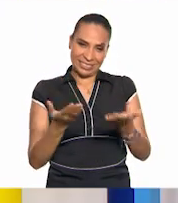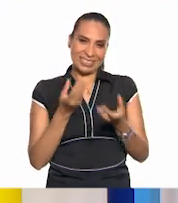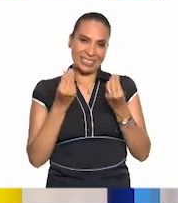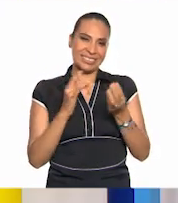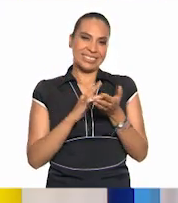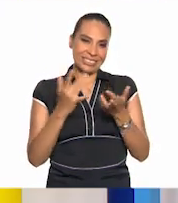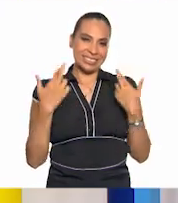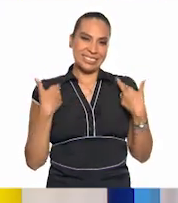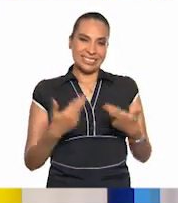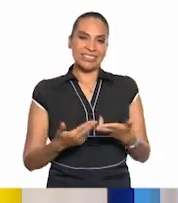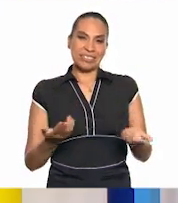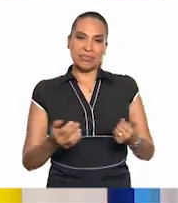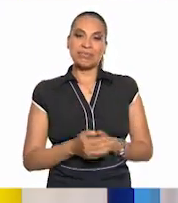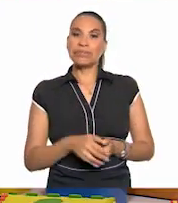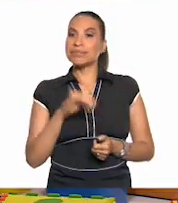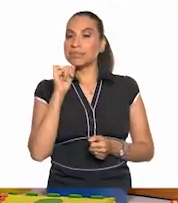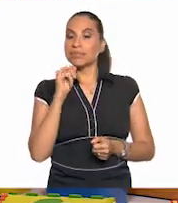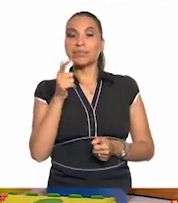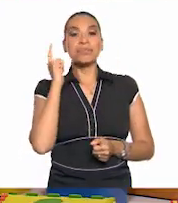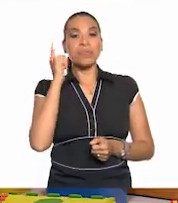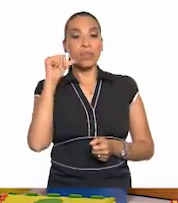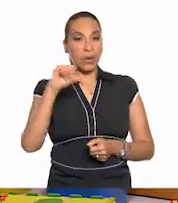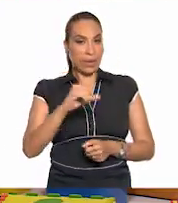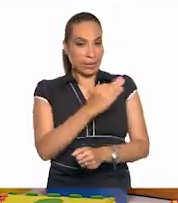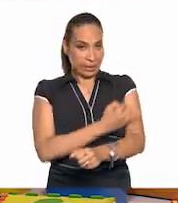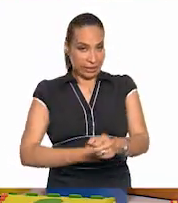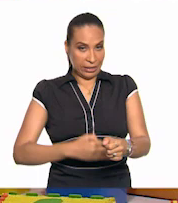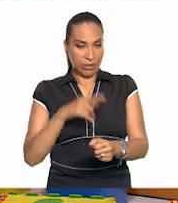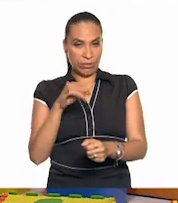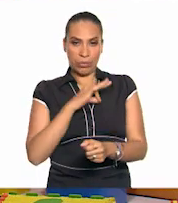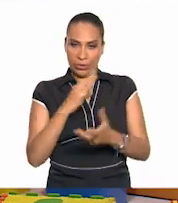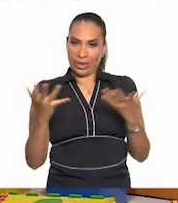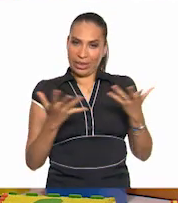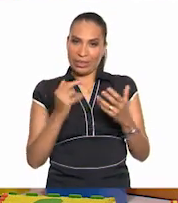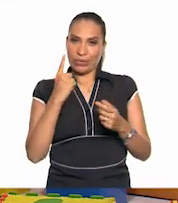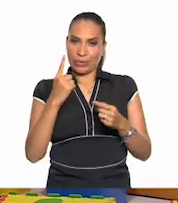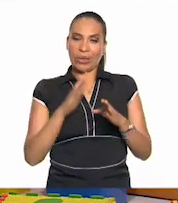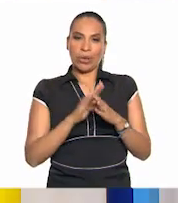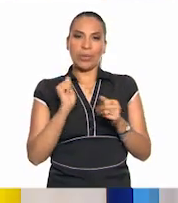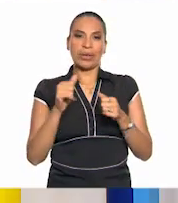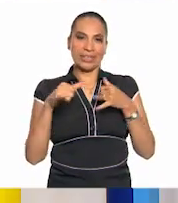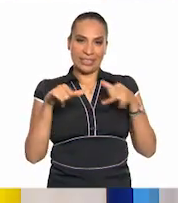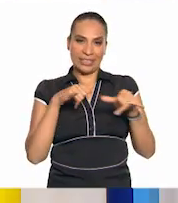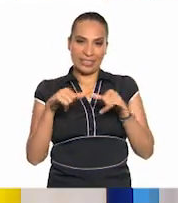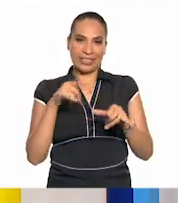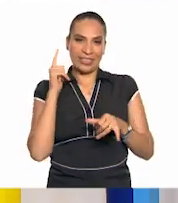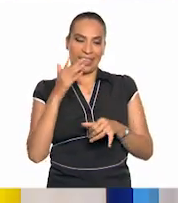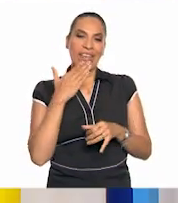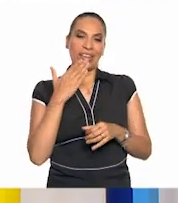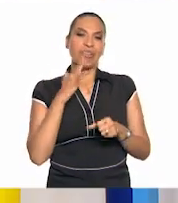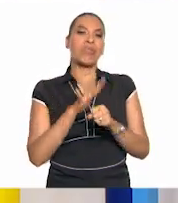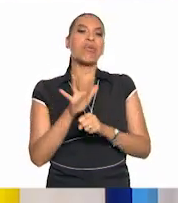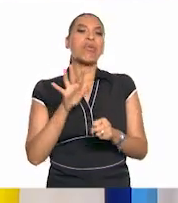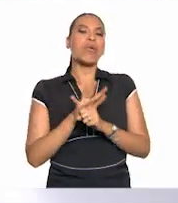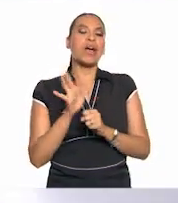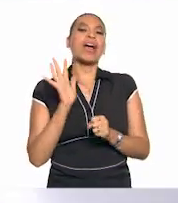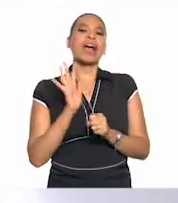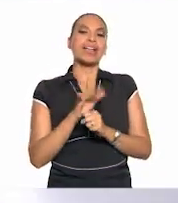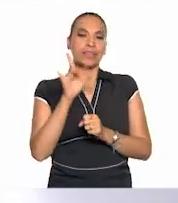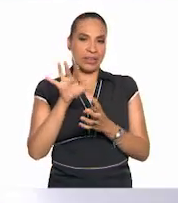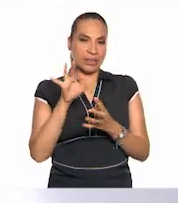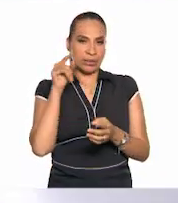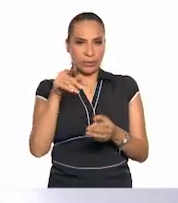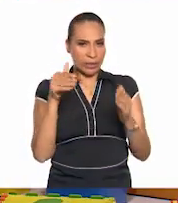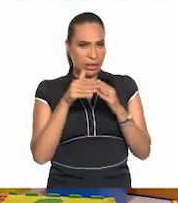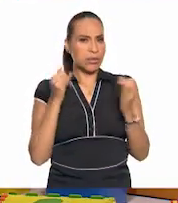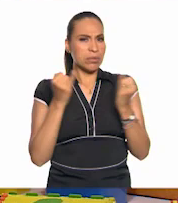Muchas gracias, maestra. Sí, espero que hoy por la tarde te pongas a hacer un títere, ¿eh? A ver sí. Cuál es el que eliges. Si